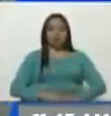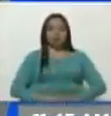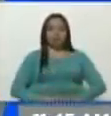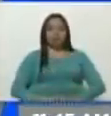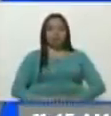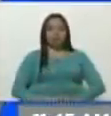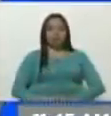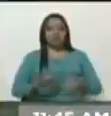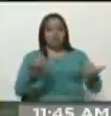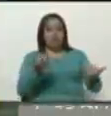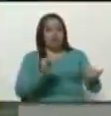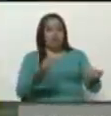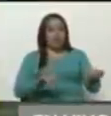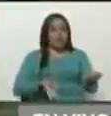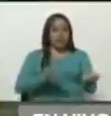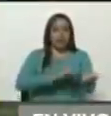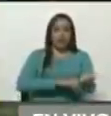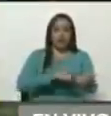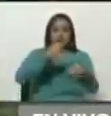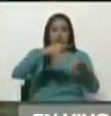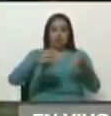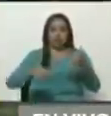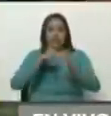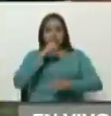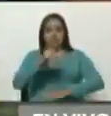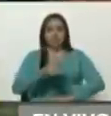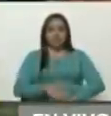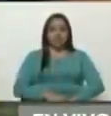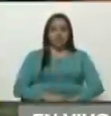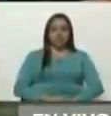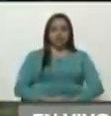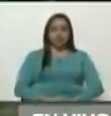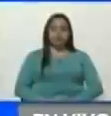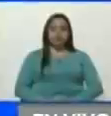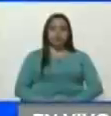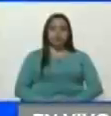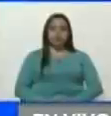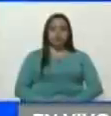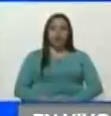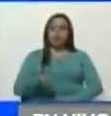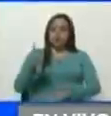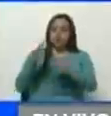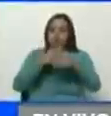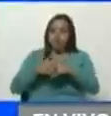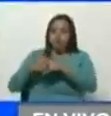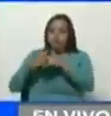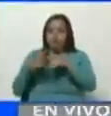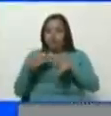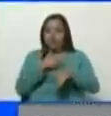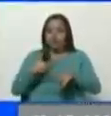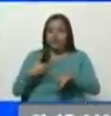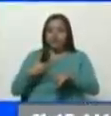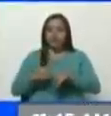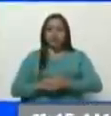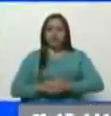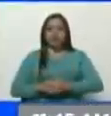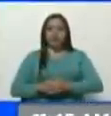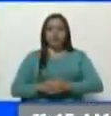el peor de los enemigos, un enemigo que fue capaz de roerle los pies a la